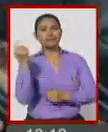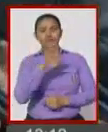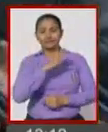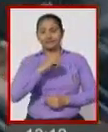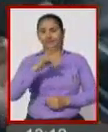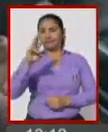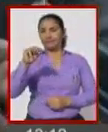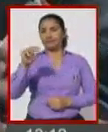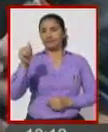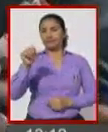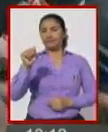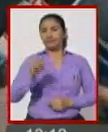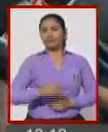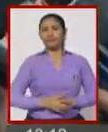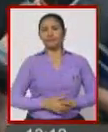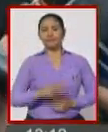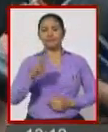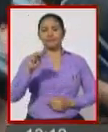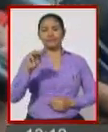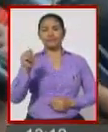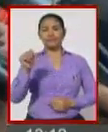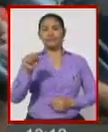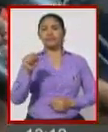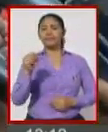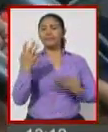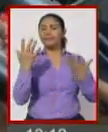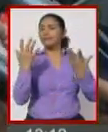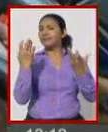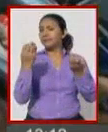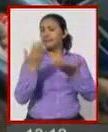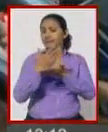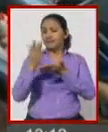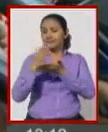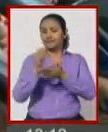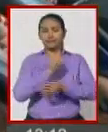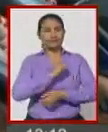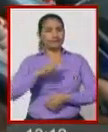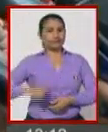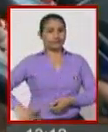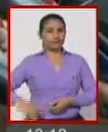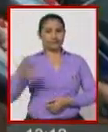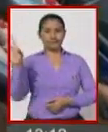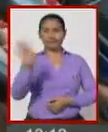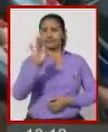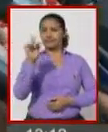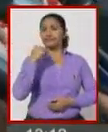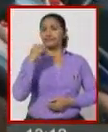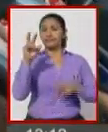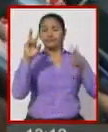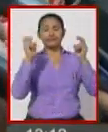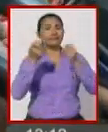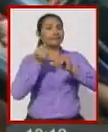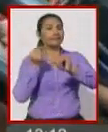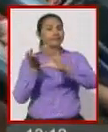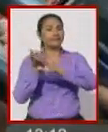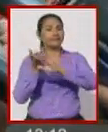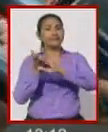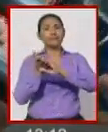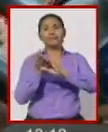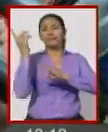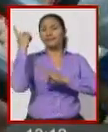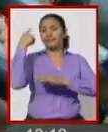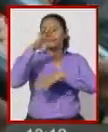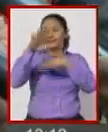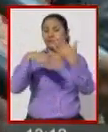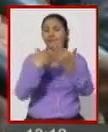un concejal del MAS. El MAS no tiene ningún interés en sacar a ningún alcalde a nivel Bolivia. El tema de corrupción es